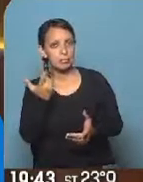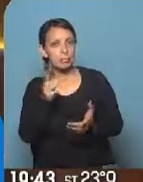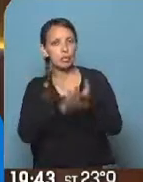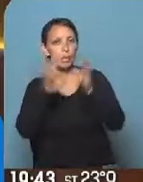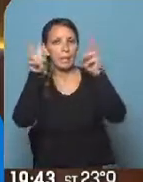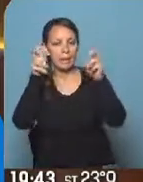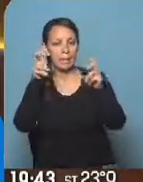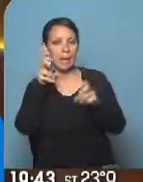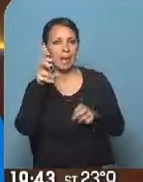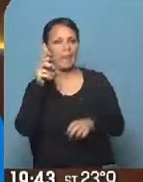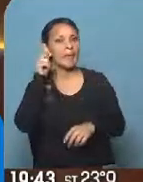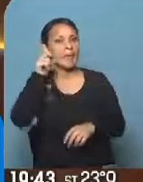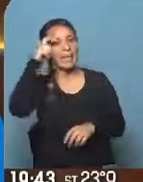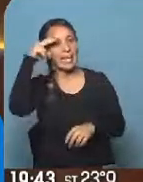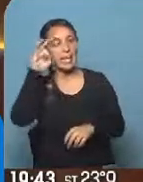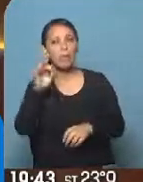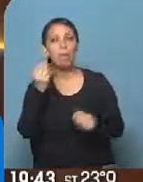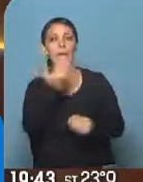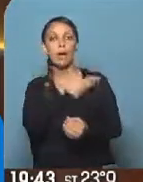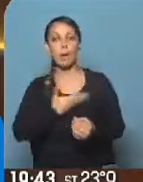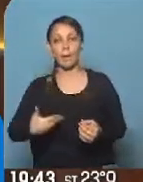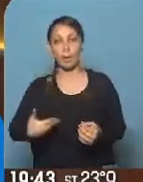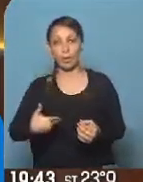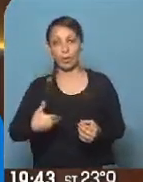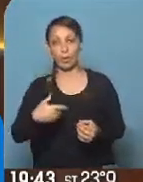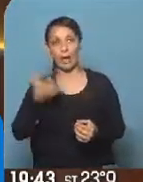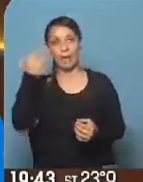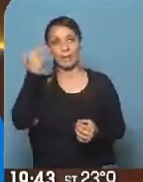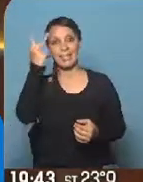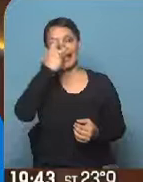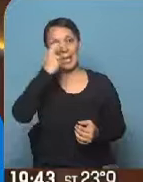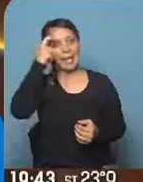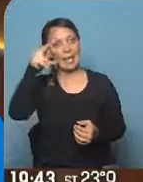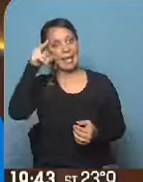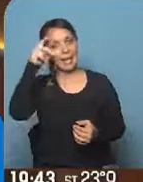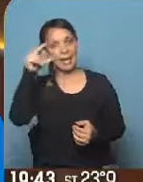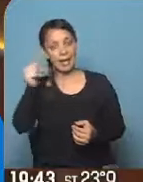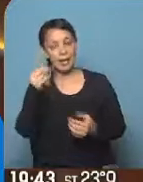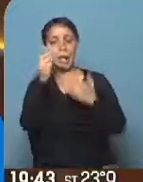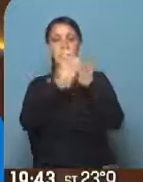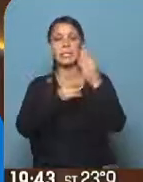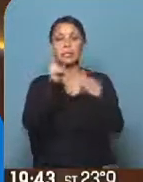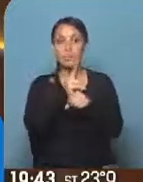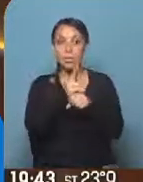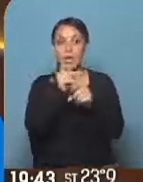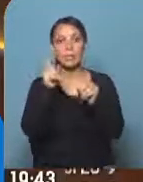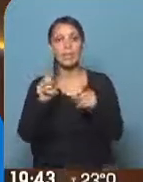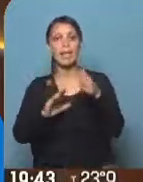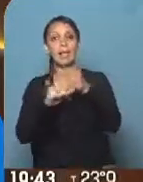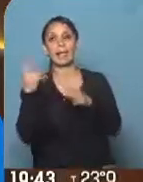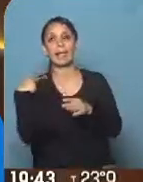cuando el gobernador en ese entonces beder herrera el ministro de seguridad y el jefe de la policía